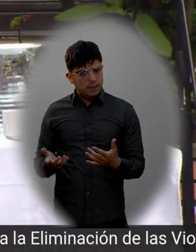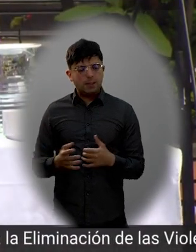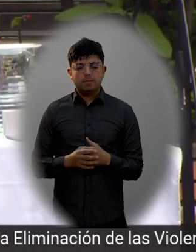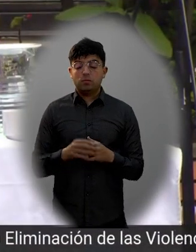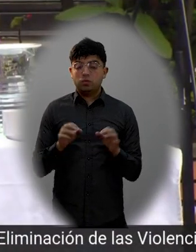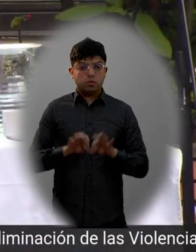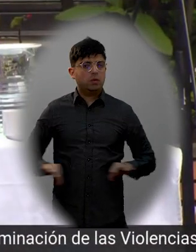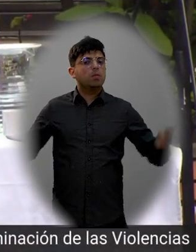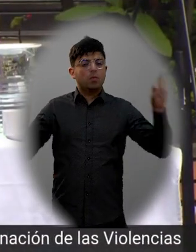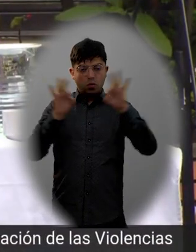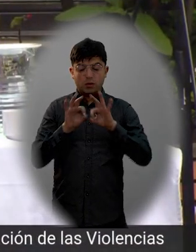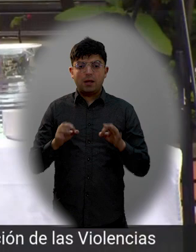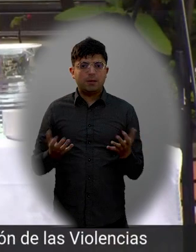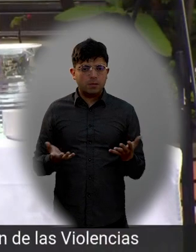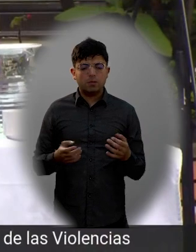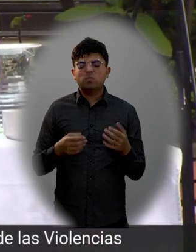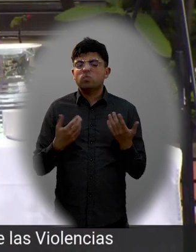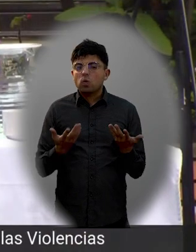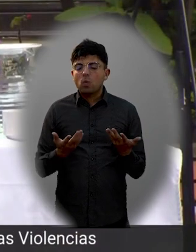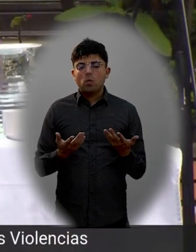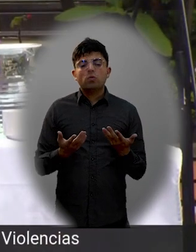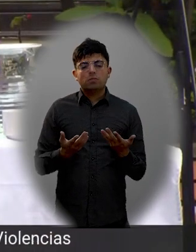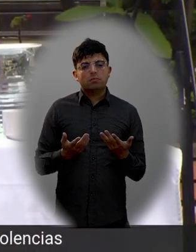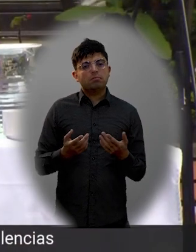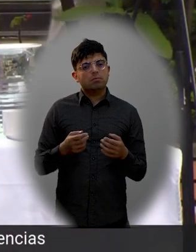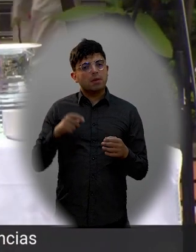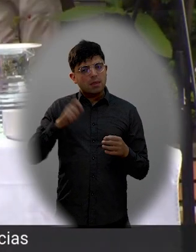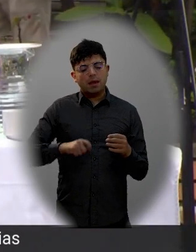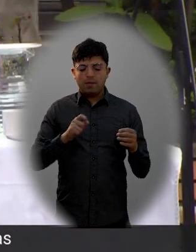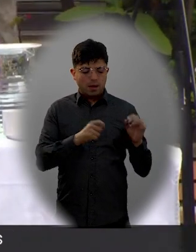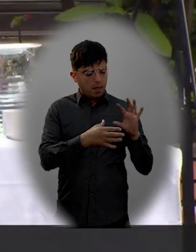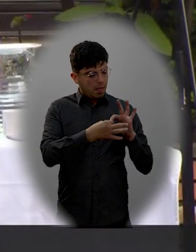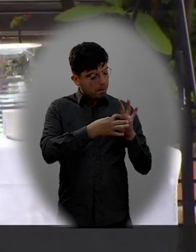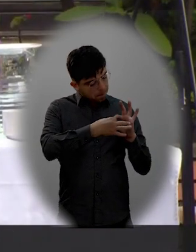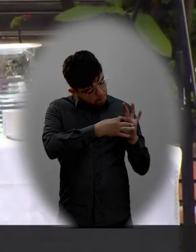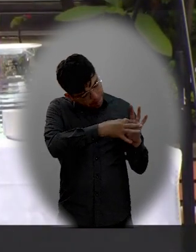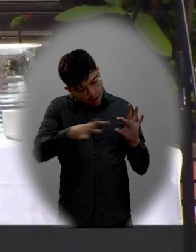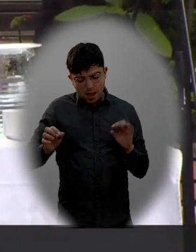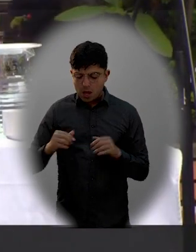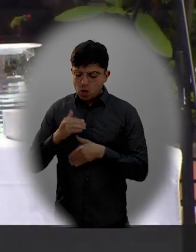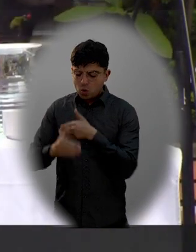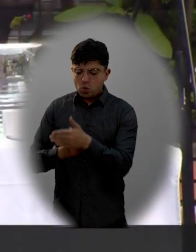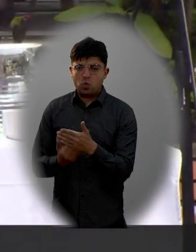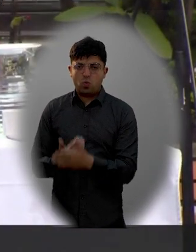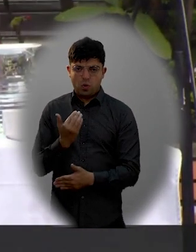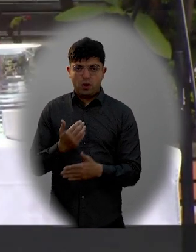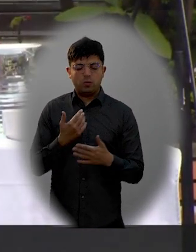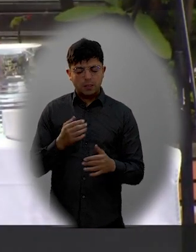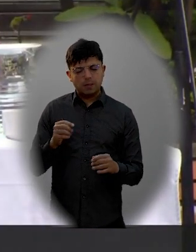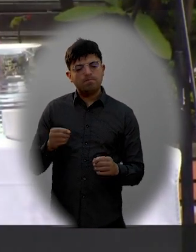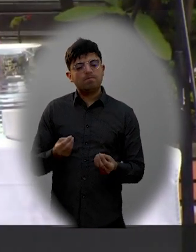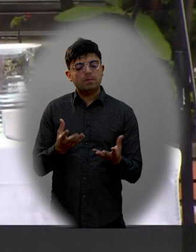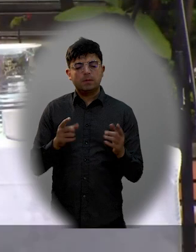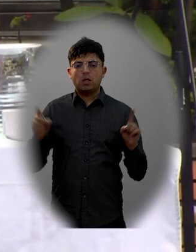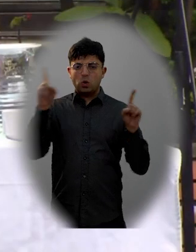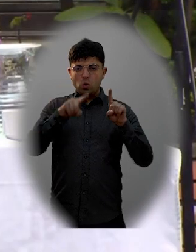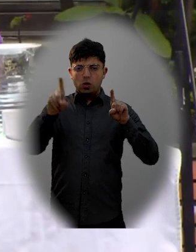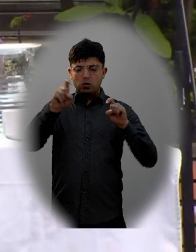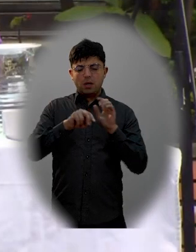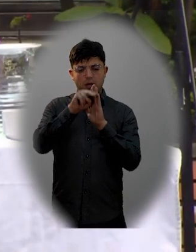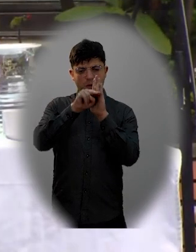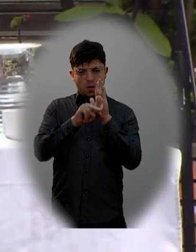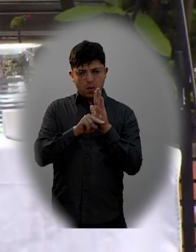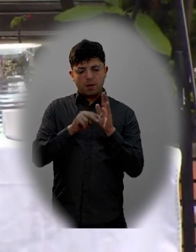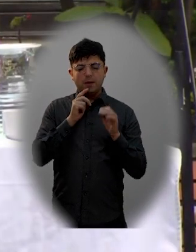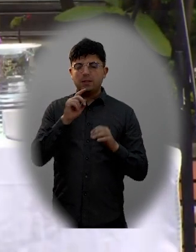es importante, digamos, en la medida en que tiene que ser disruptivo, en la medida en que nos tiene que llevar a cuestionar esas normas,